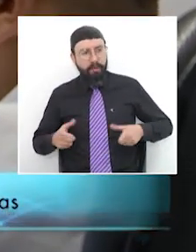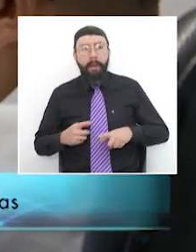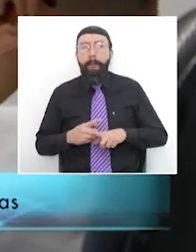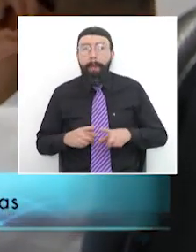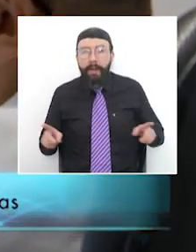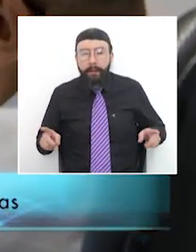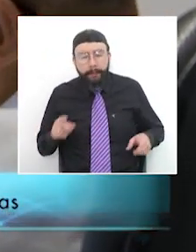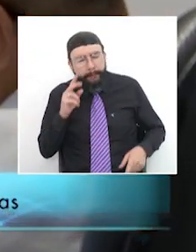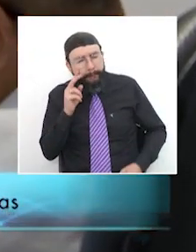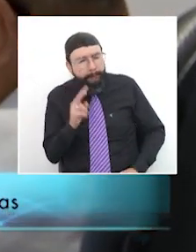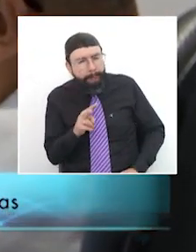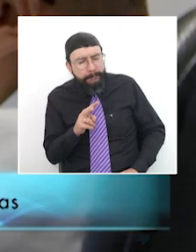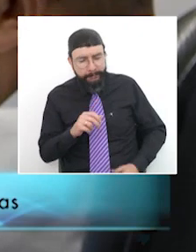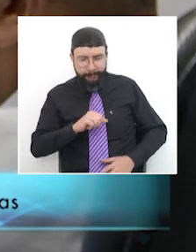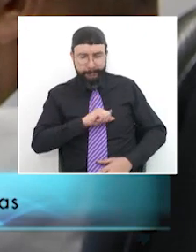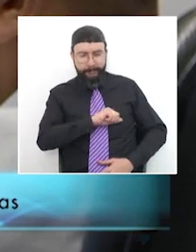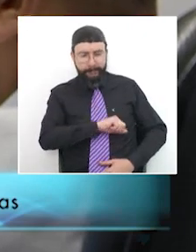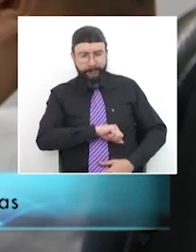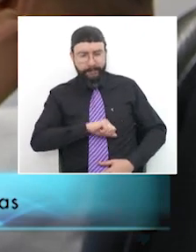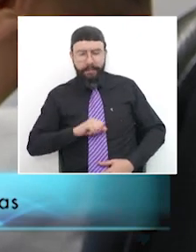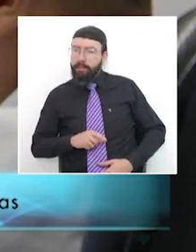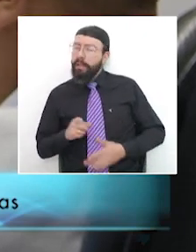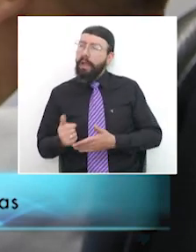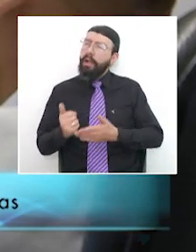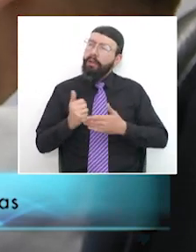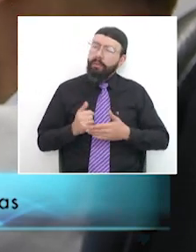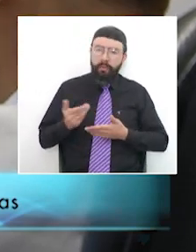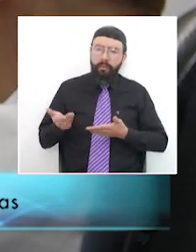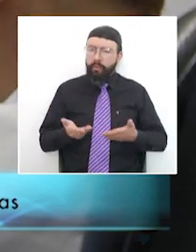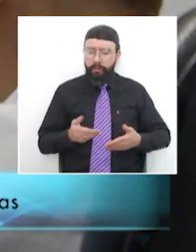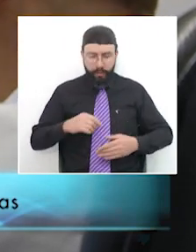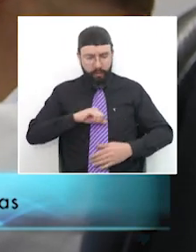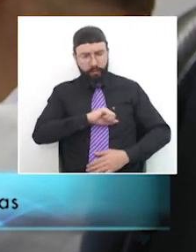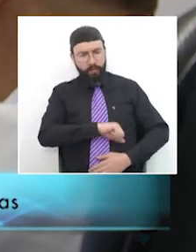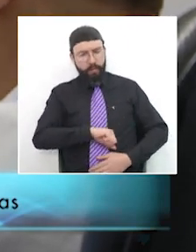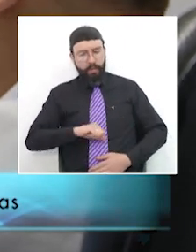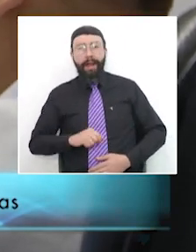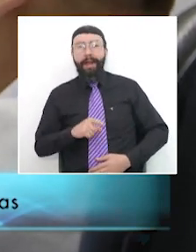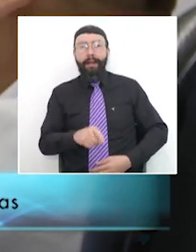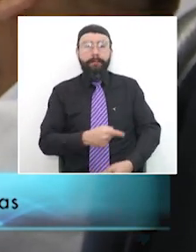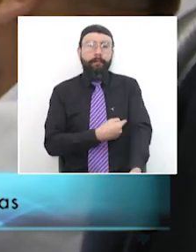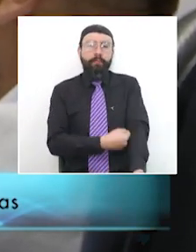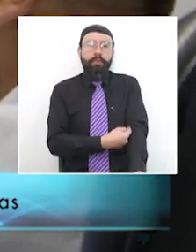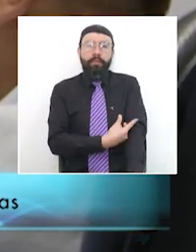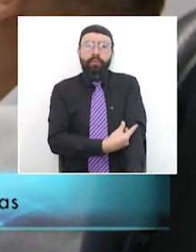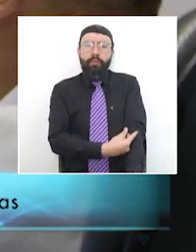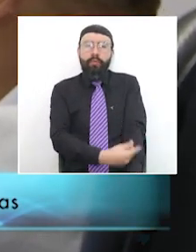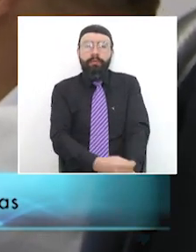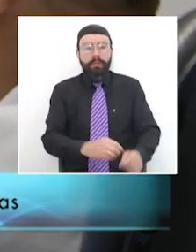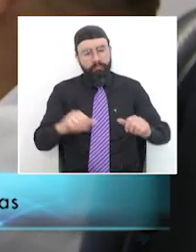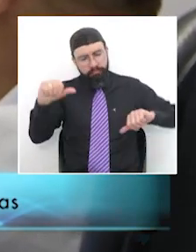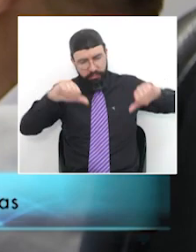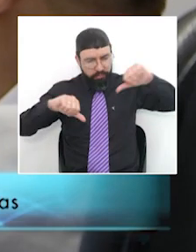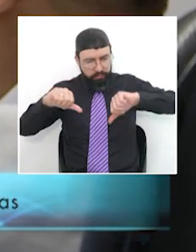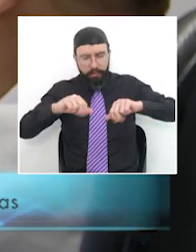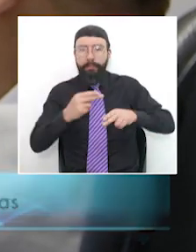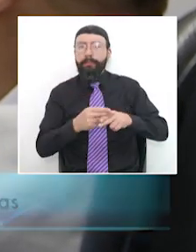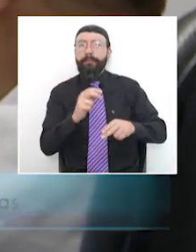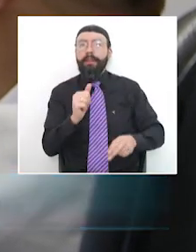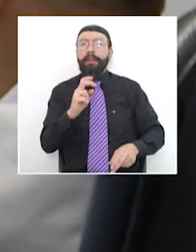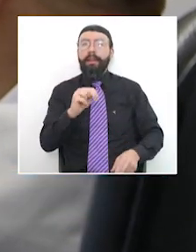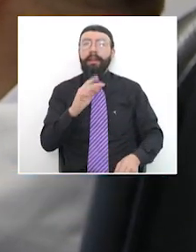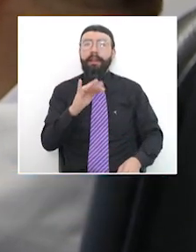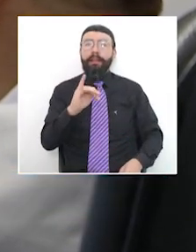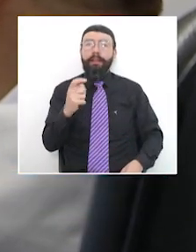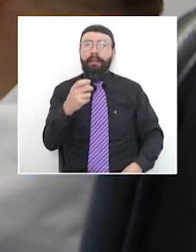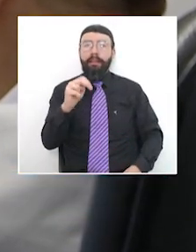embargo, pues tenemos otra ayuda diagnóstica, que es el antígeno prostático, que nos va a hablar precisamente si en